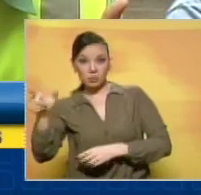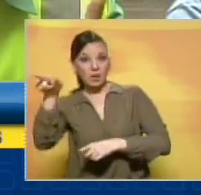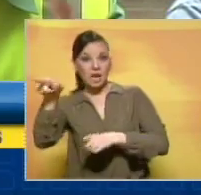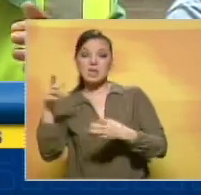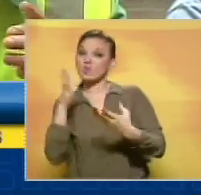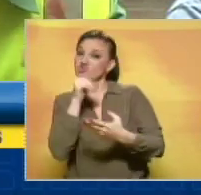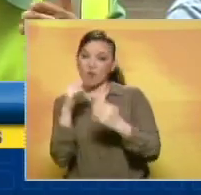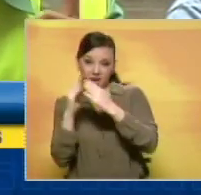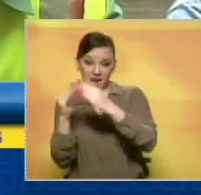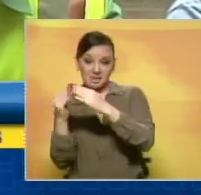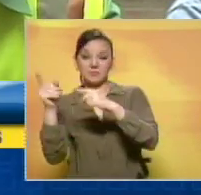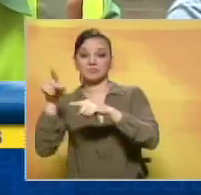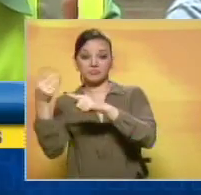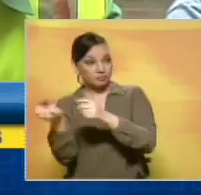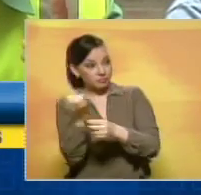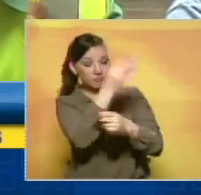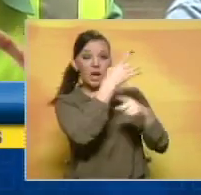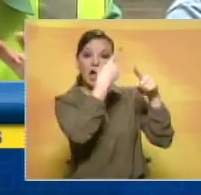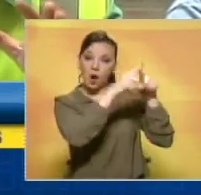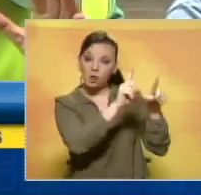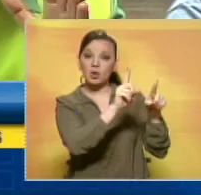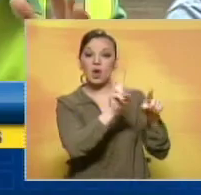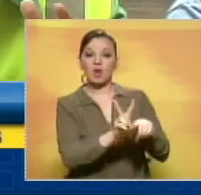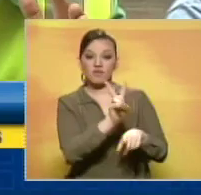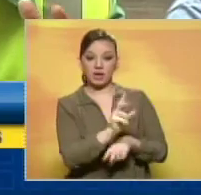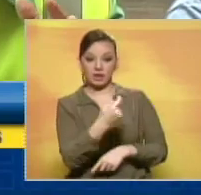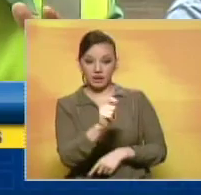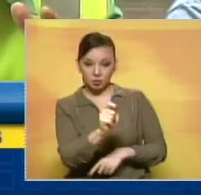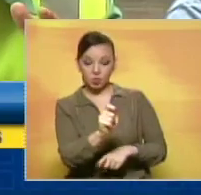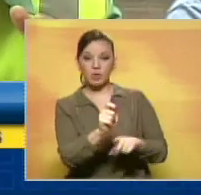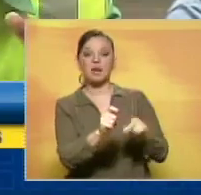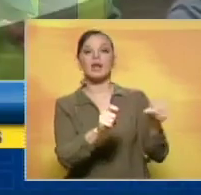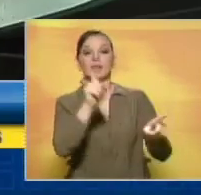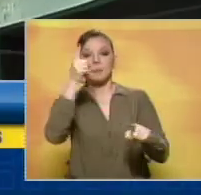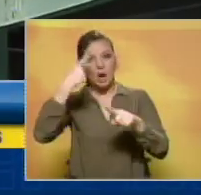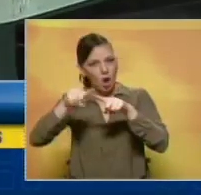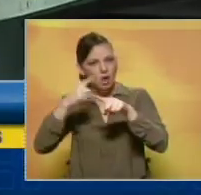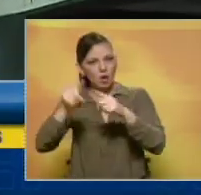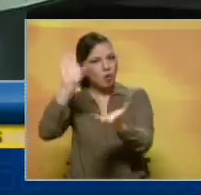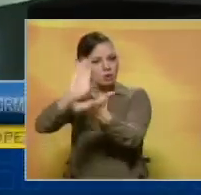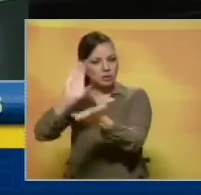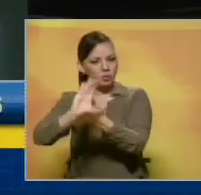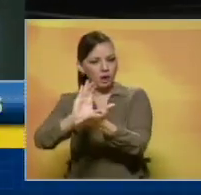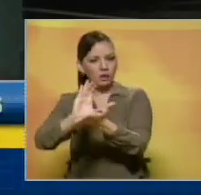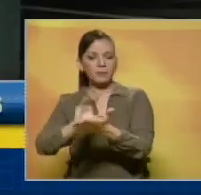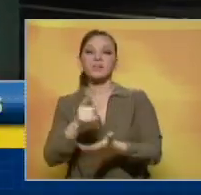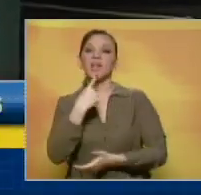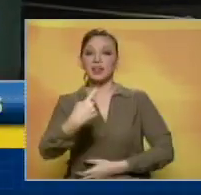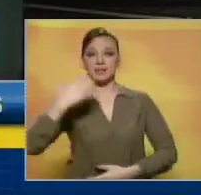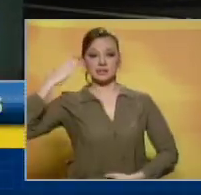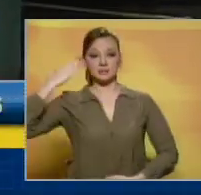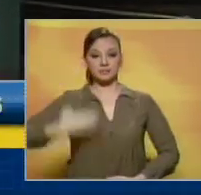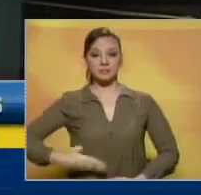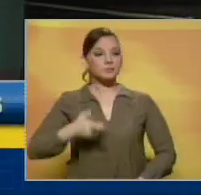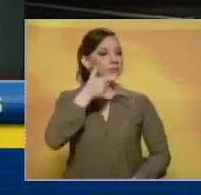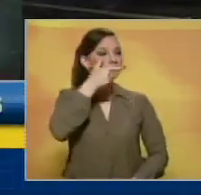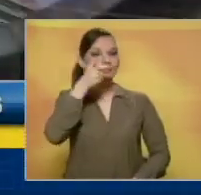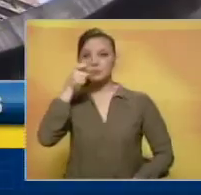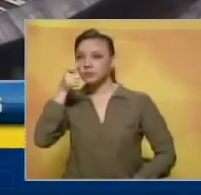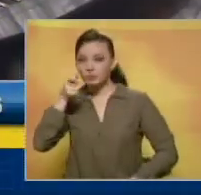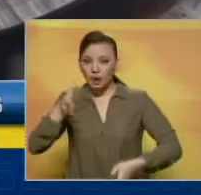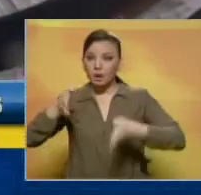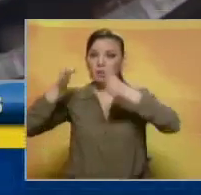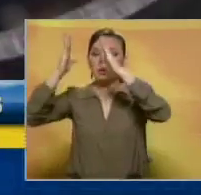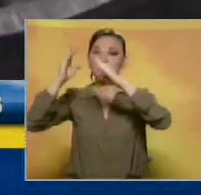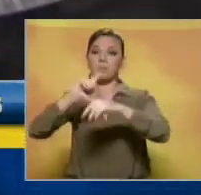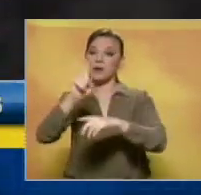otras familias que van a ser trasladadas y a otros puntos del territorio nacional. Agregó que la Fuerza Armada Nacional vigilará las instalaciones